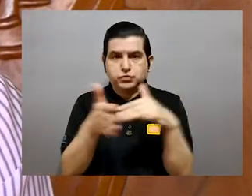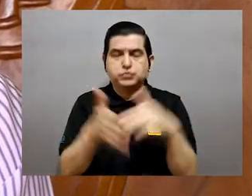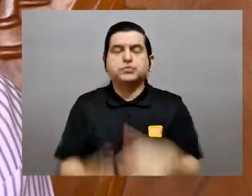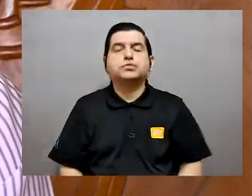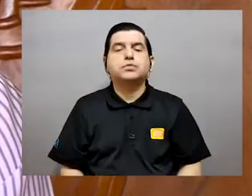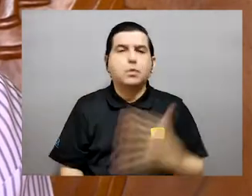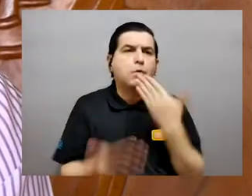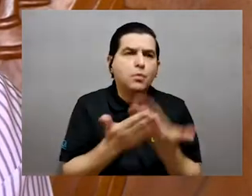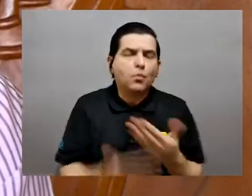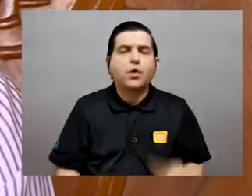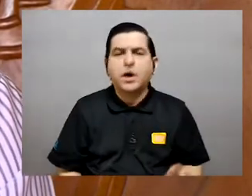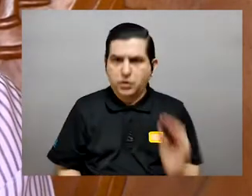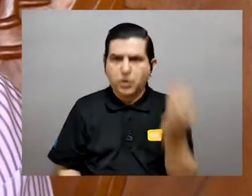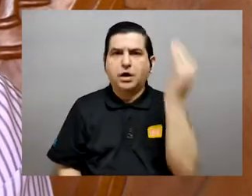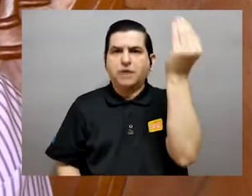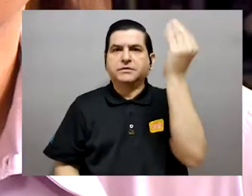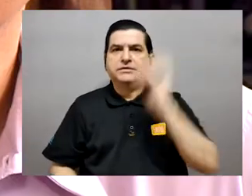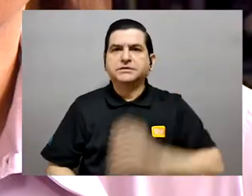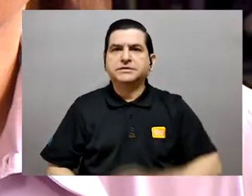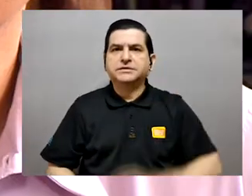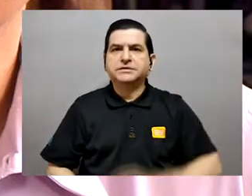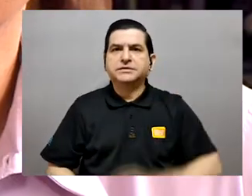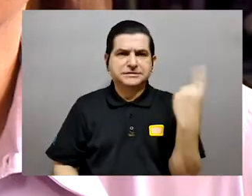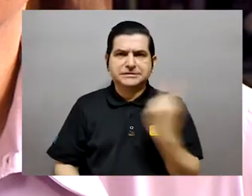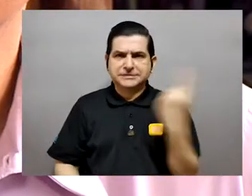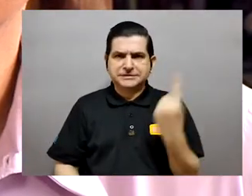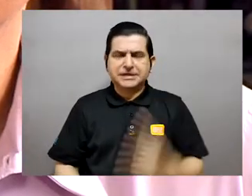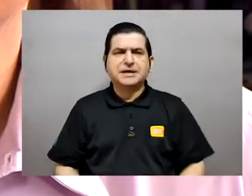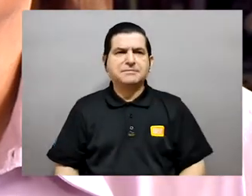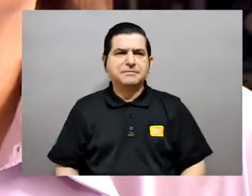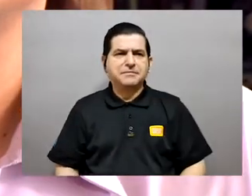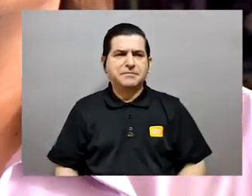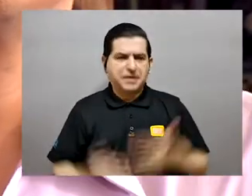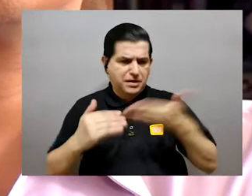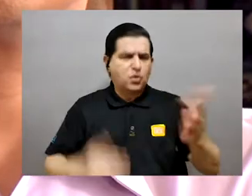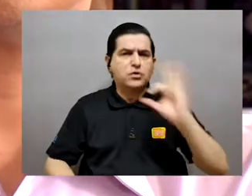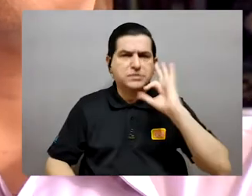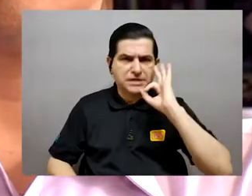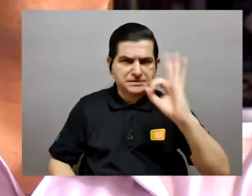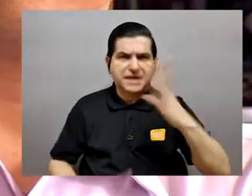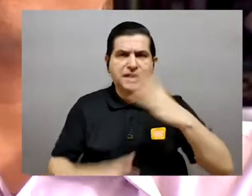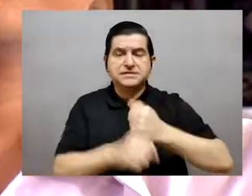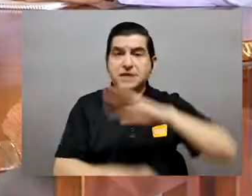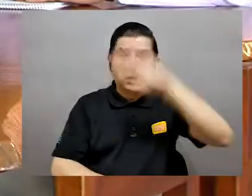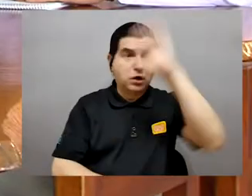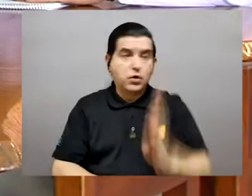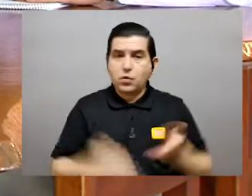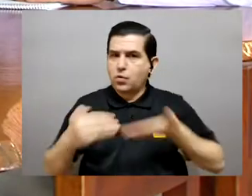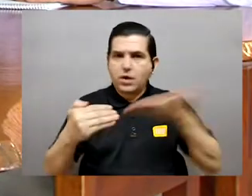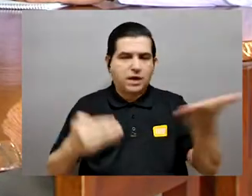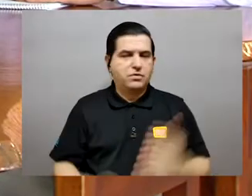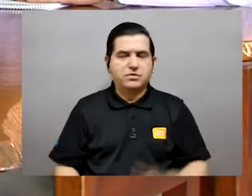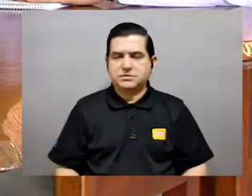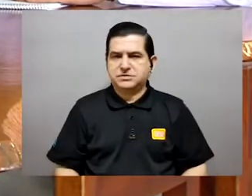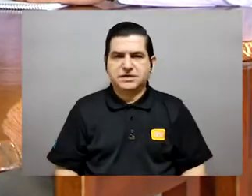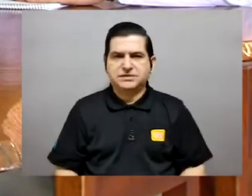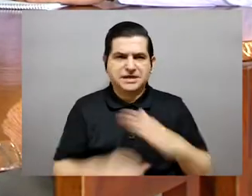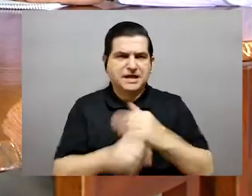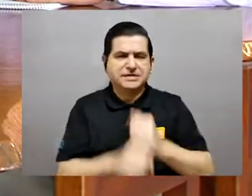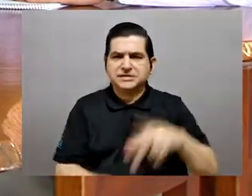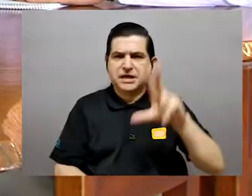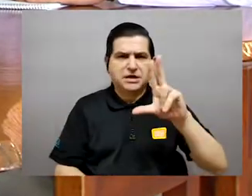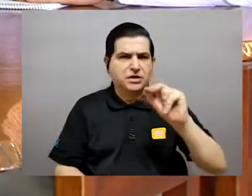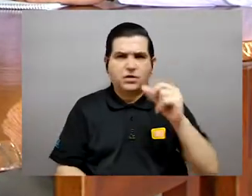nos reunimos cada principio de año, antes de ingresar al curso lectivo. Uh-huh. Y decía, Manuel, ¿y vos qué estás